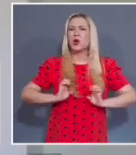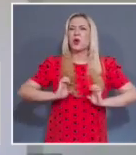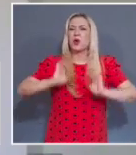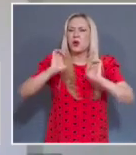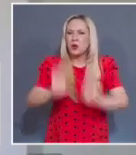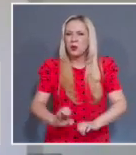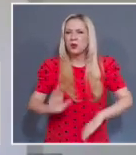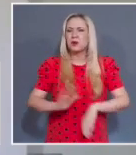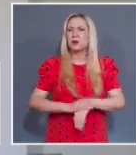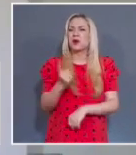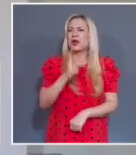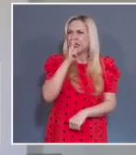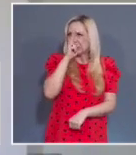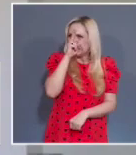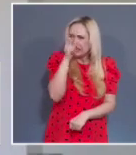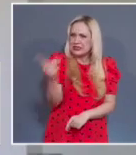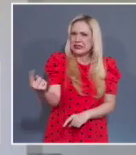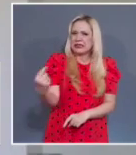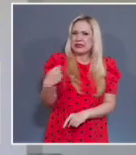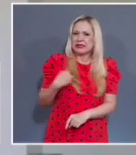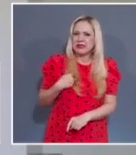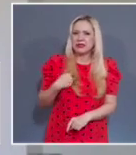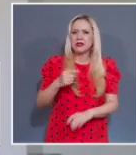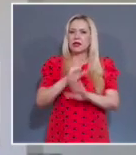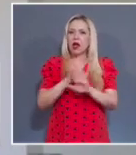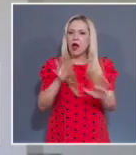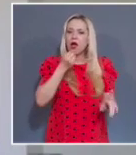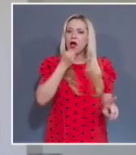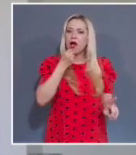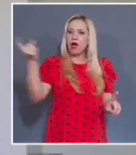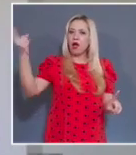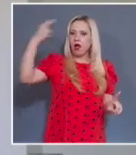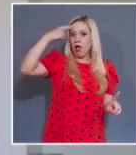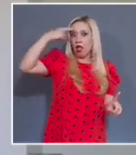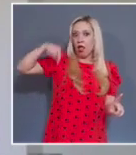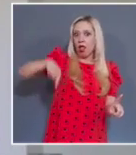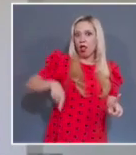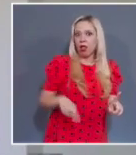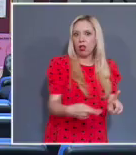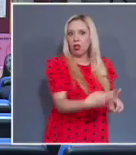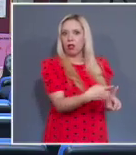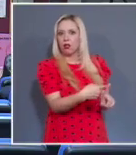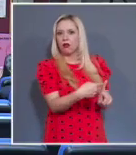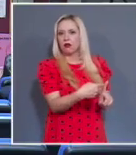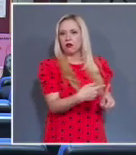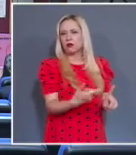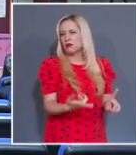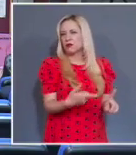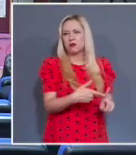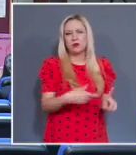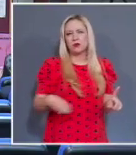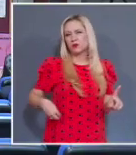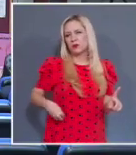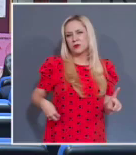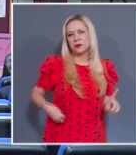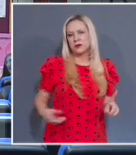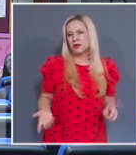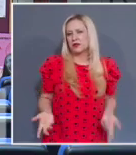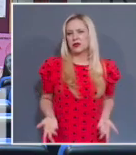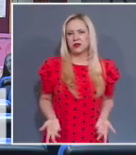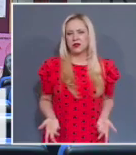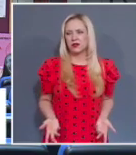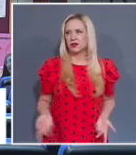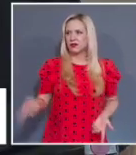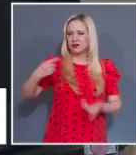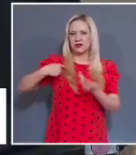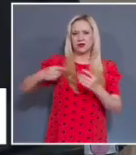violencia vicaria, como toda violencia machista, está basada en un odio que no tiene fin. Durante un foro organizado por la Unión de